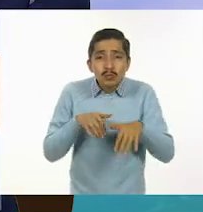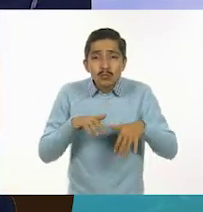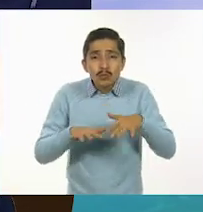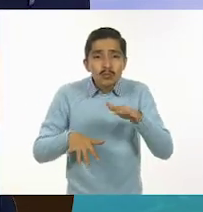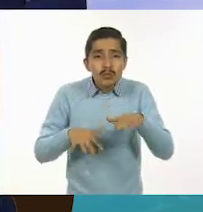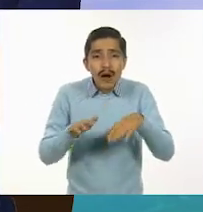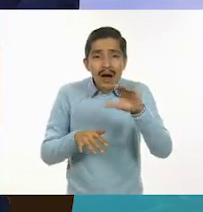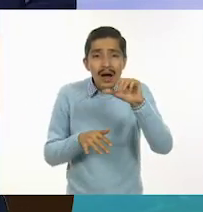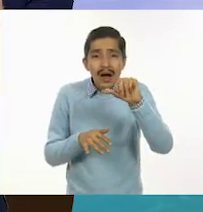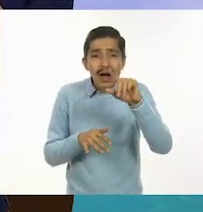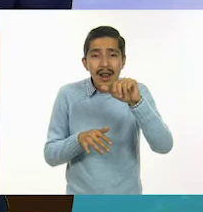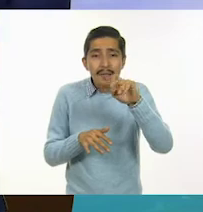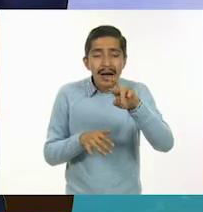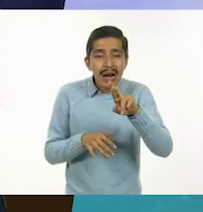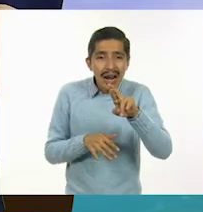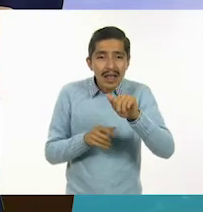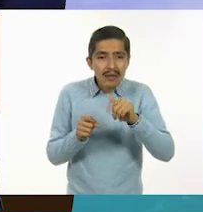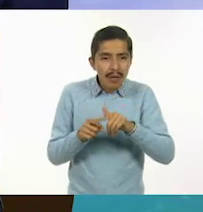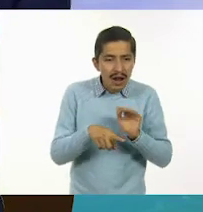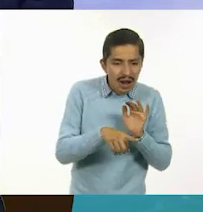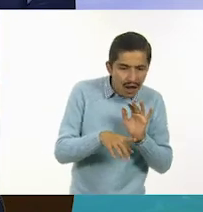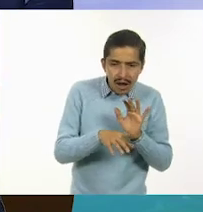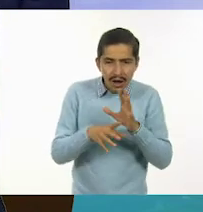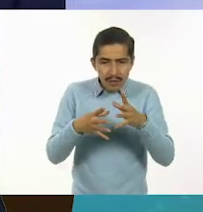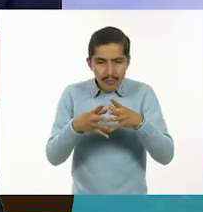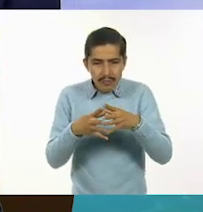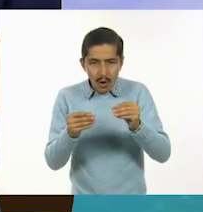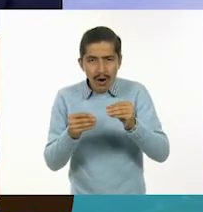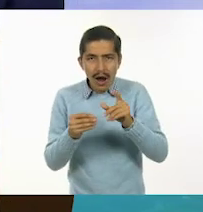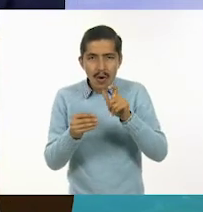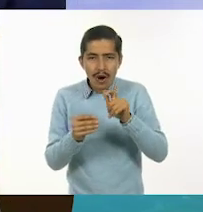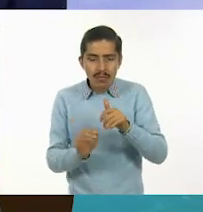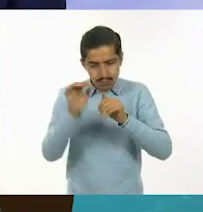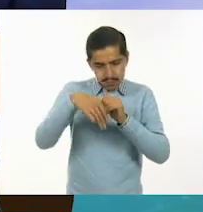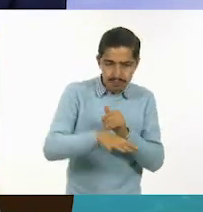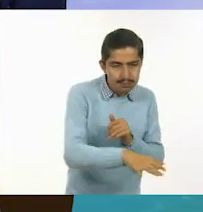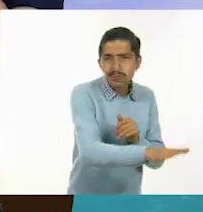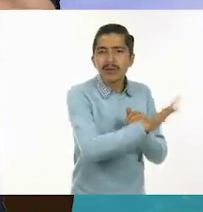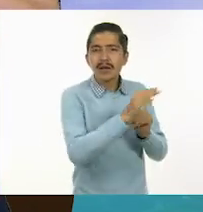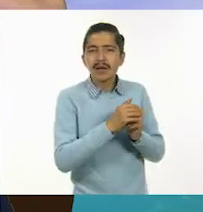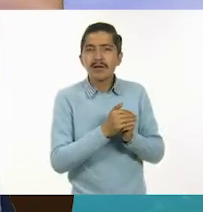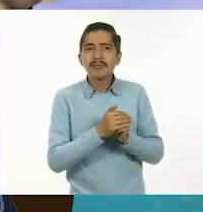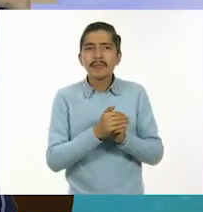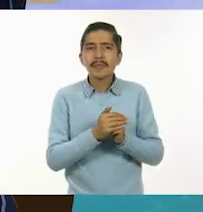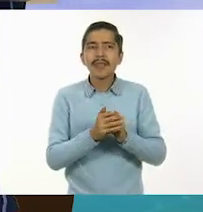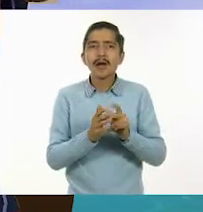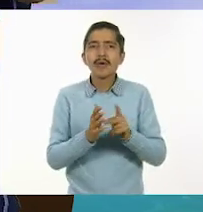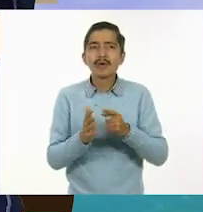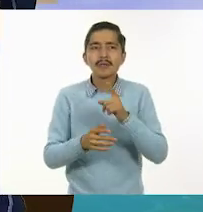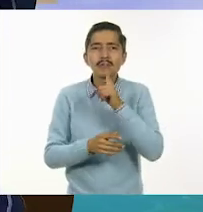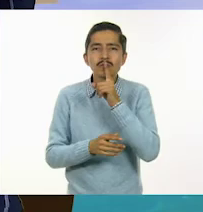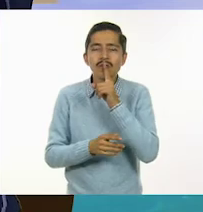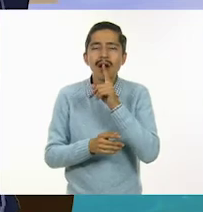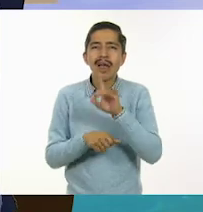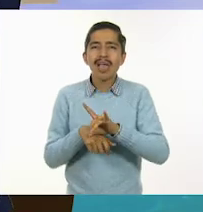calamar, aburrido de no encontrarlo, se fuera de nuevo al fondo del mar. Después nadó de muertito,